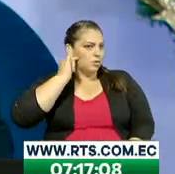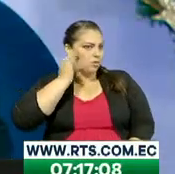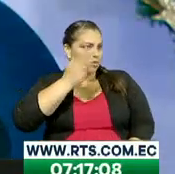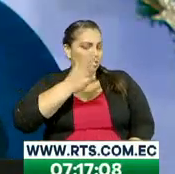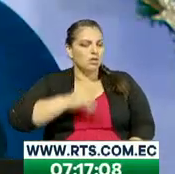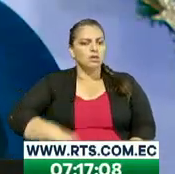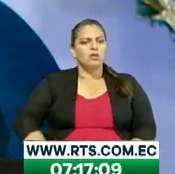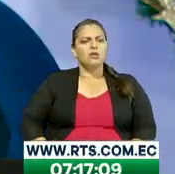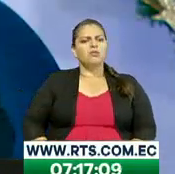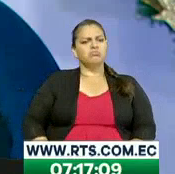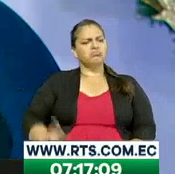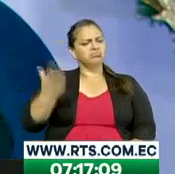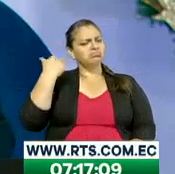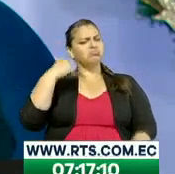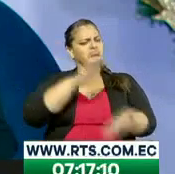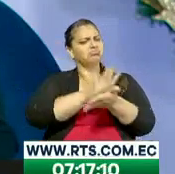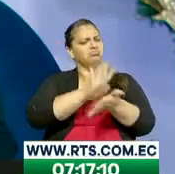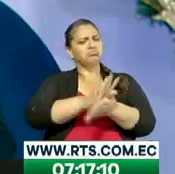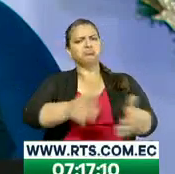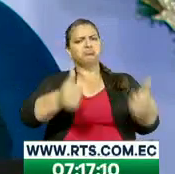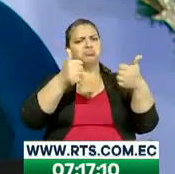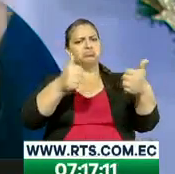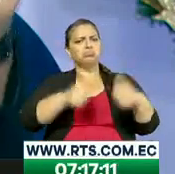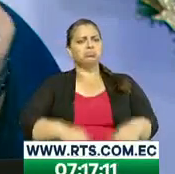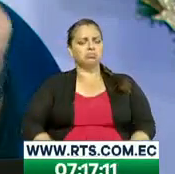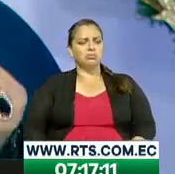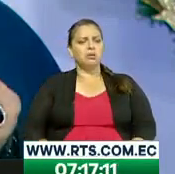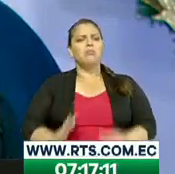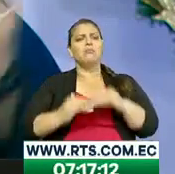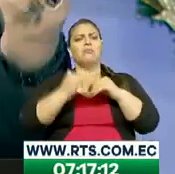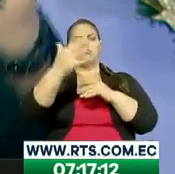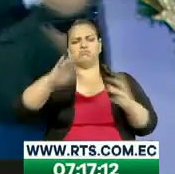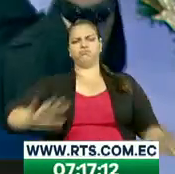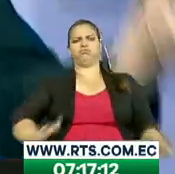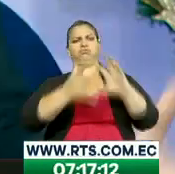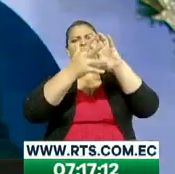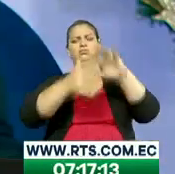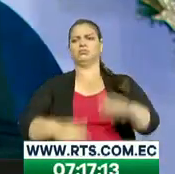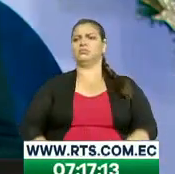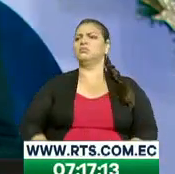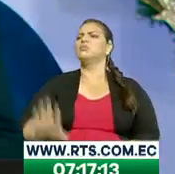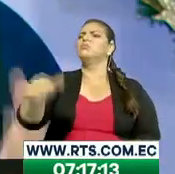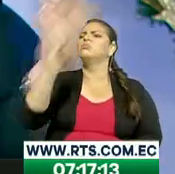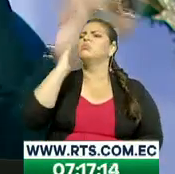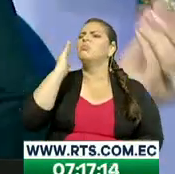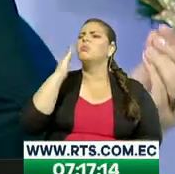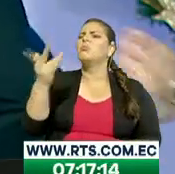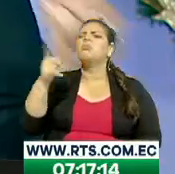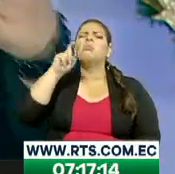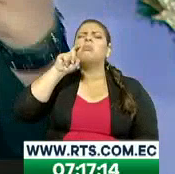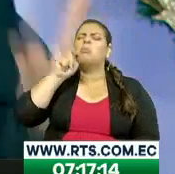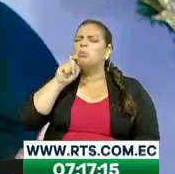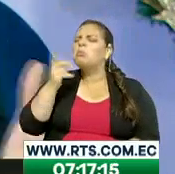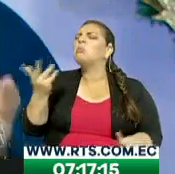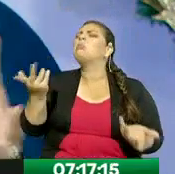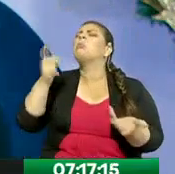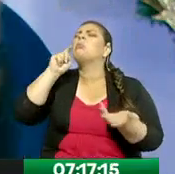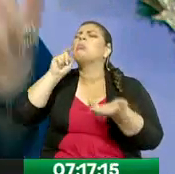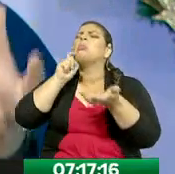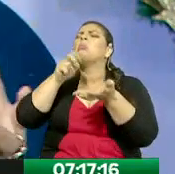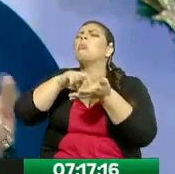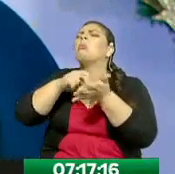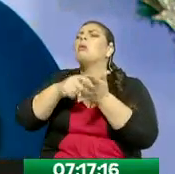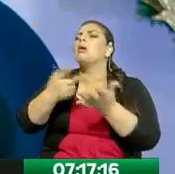pipí en la cama, empieza a hablar de cosas sexuales. La gente dice, los niños pueden mentir frente al tema. ¿Cómo un niño va a relatar un